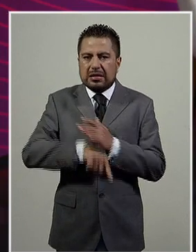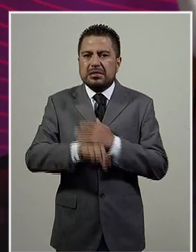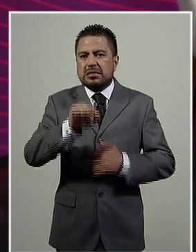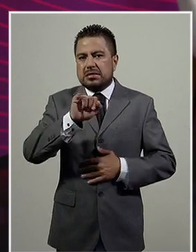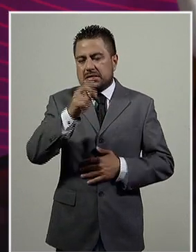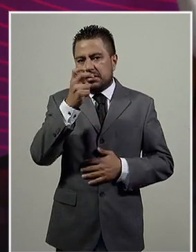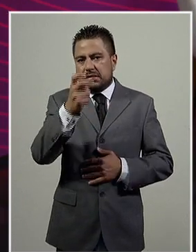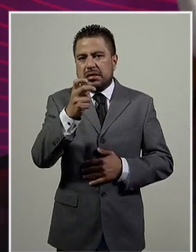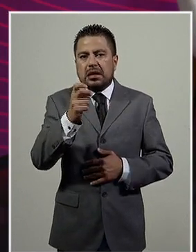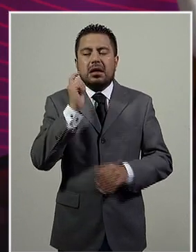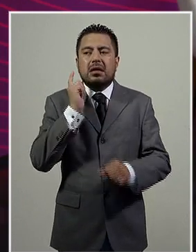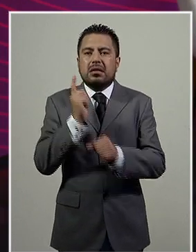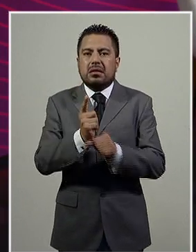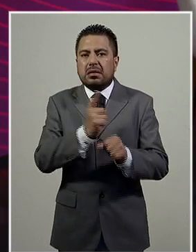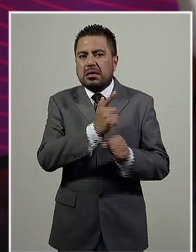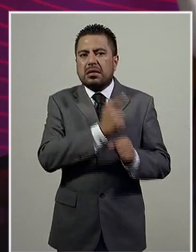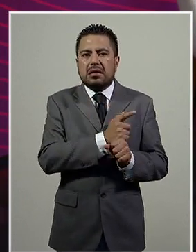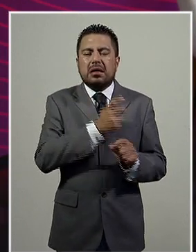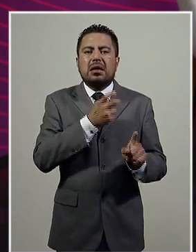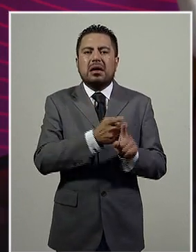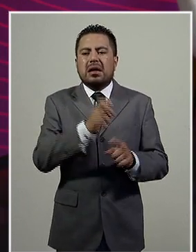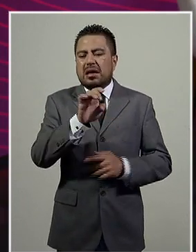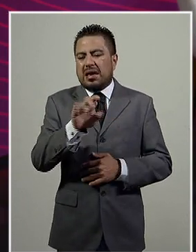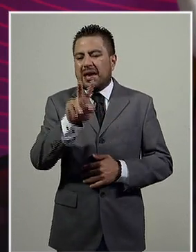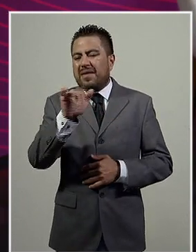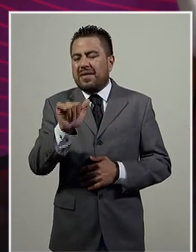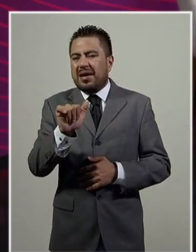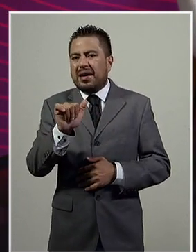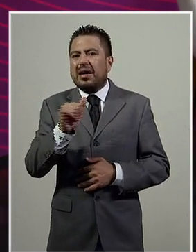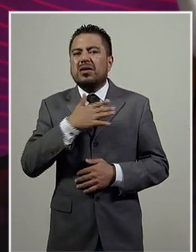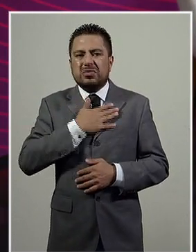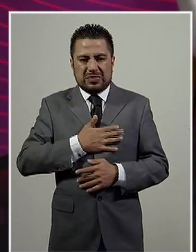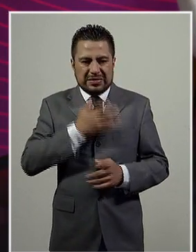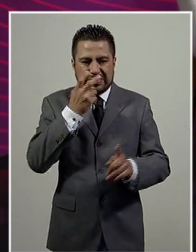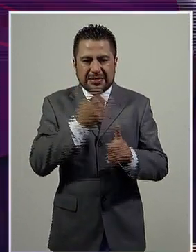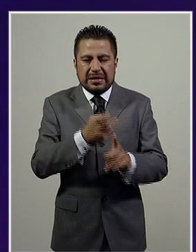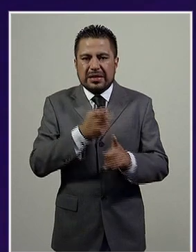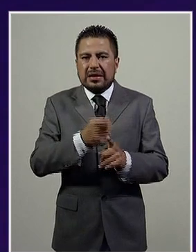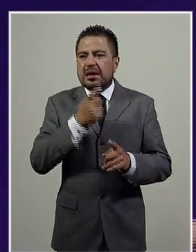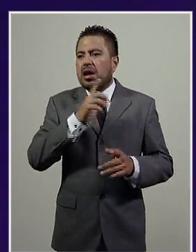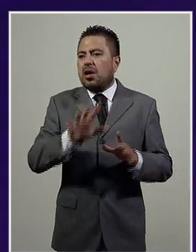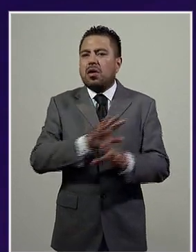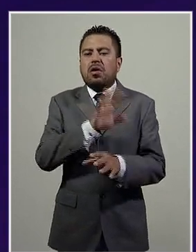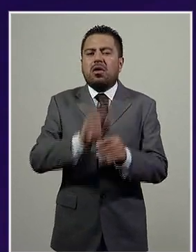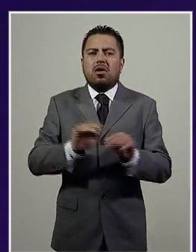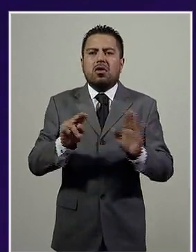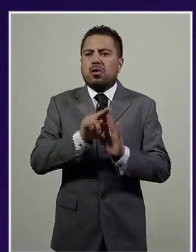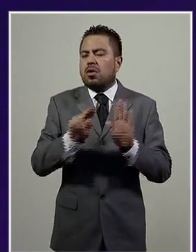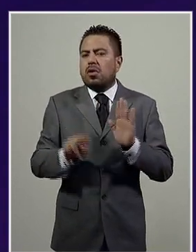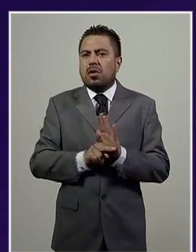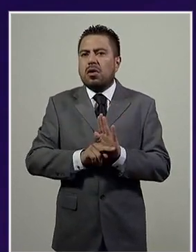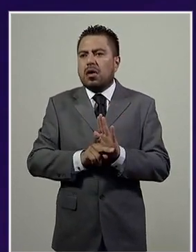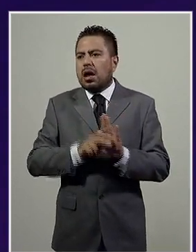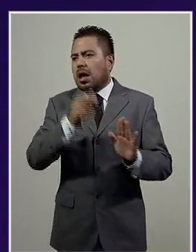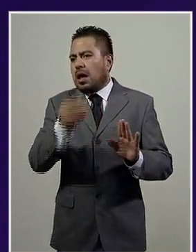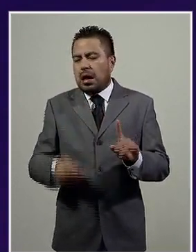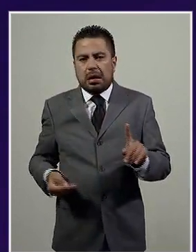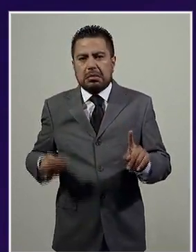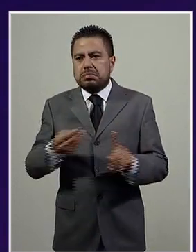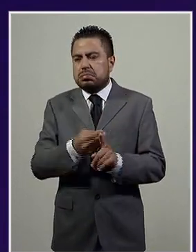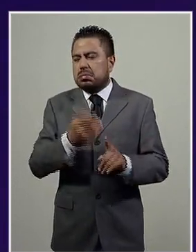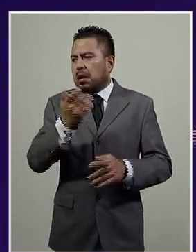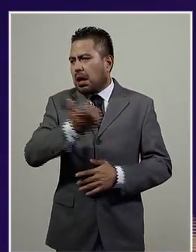Y entonces lo que vemos, Eva, justo es que lo que tenemos normalizado, lo normativo,